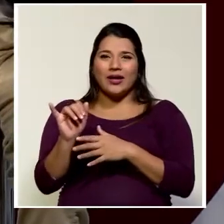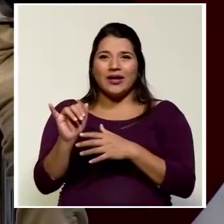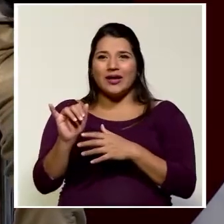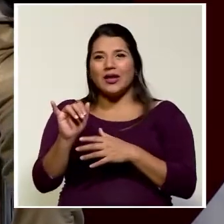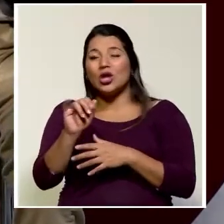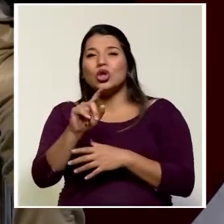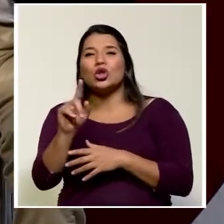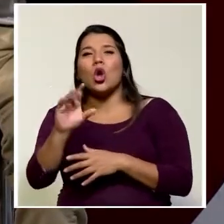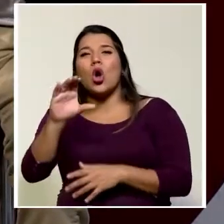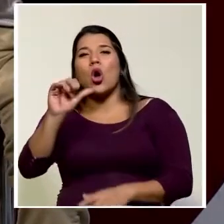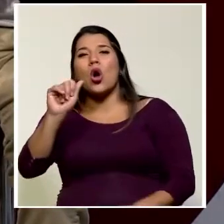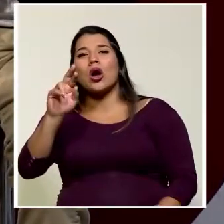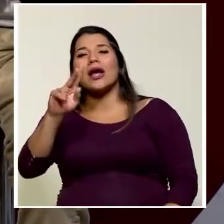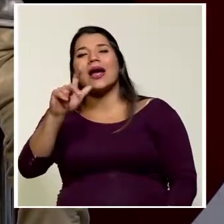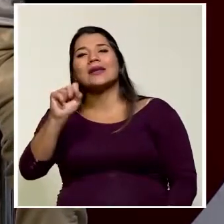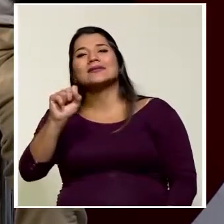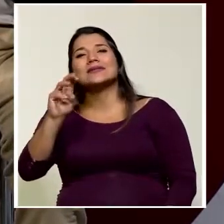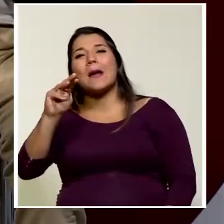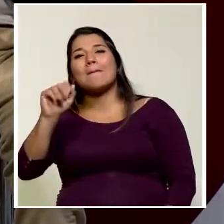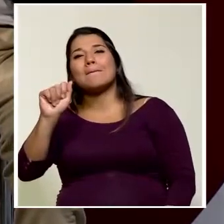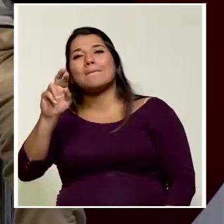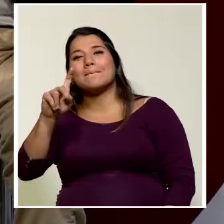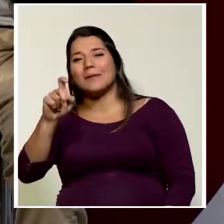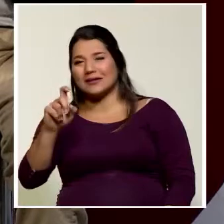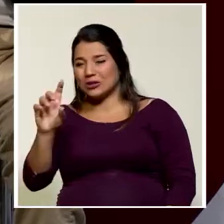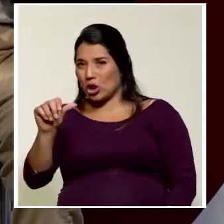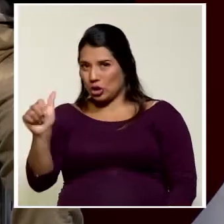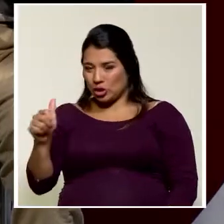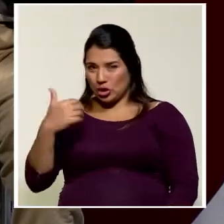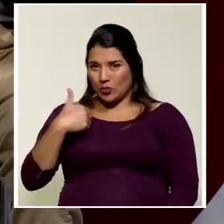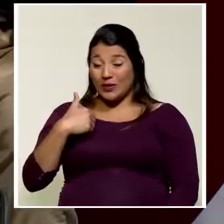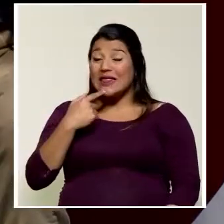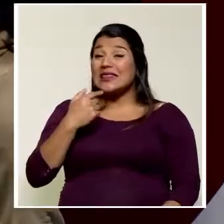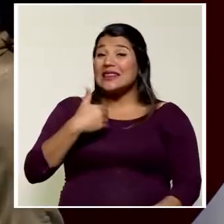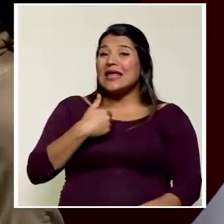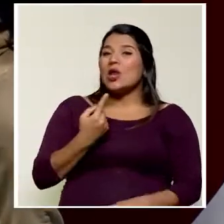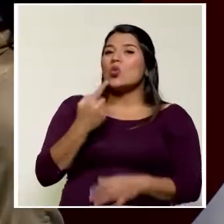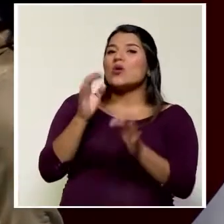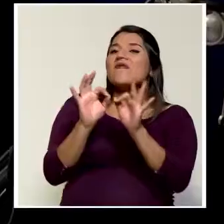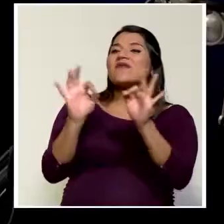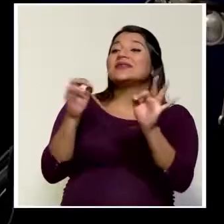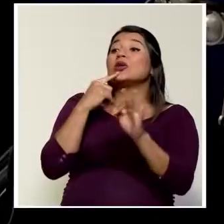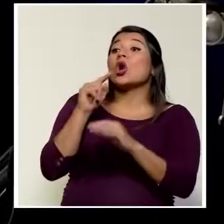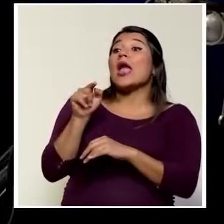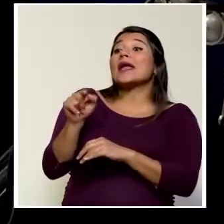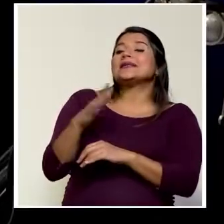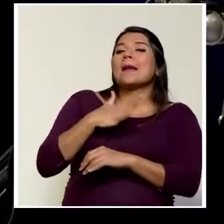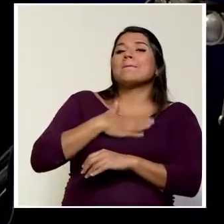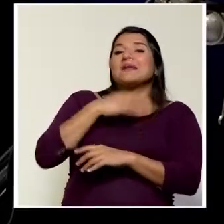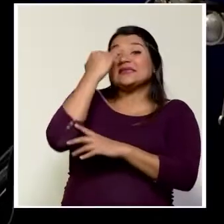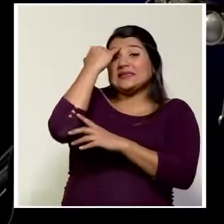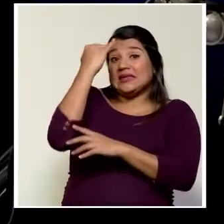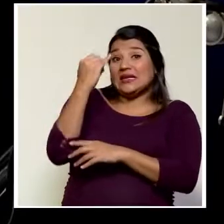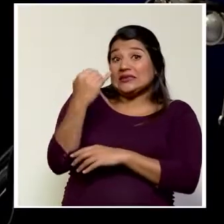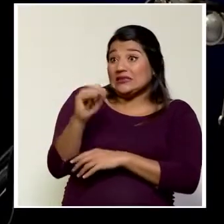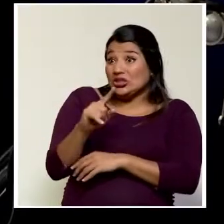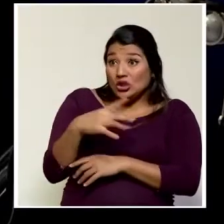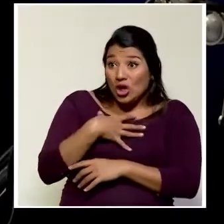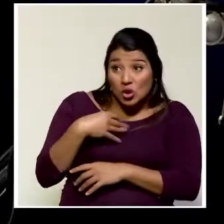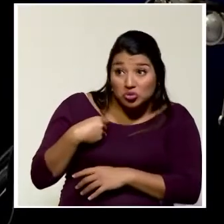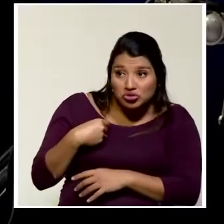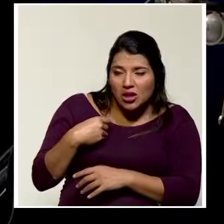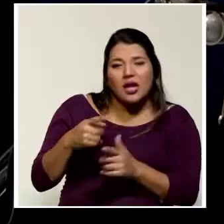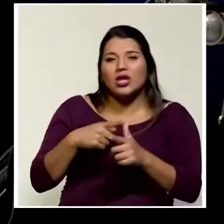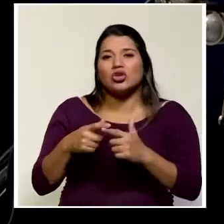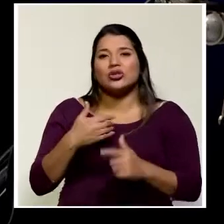Karl Marx, sino a Groucho Marx, que tenía una frase que decía: estas son mis ideas, si no le gusta, tengo otras. A